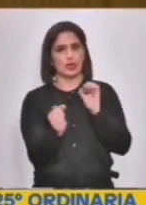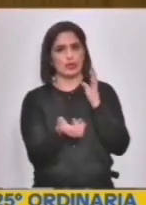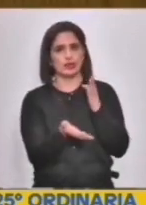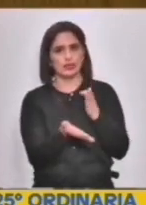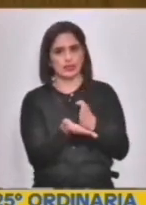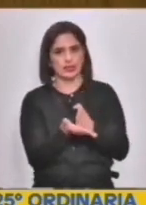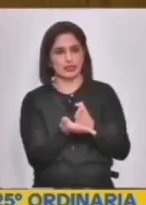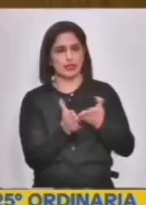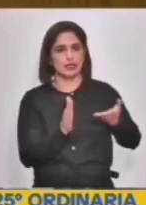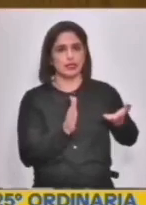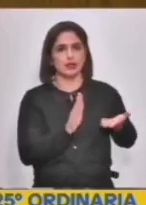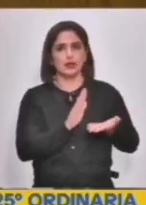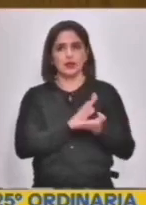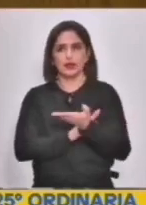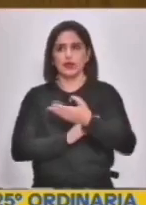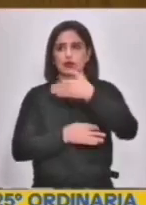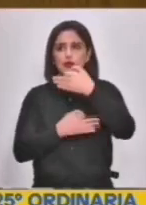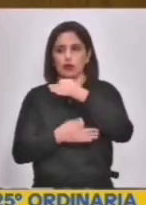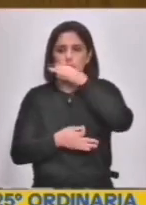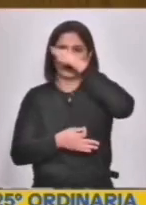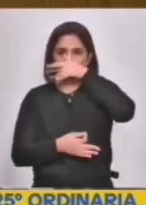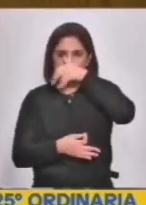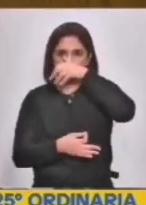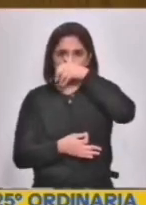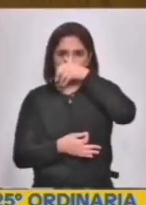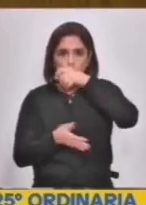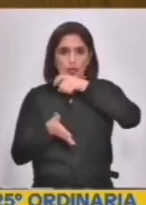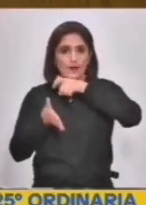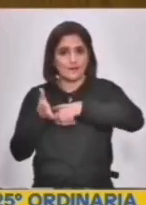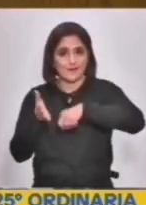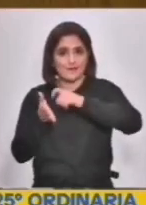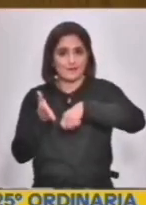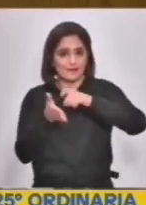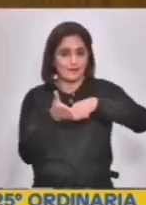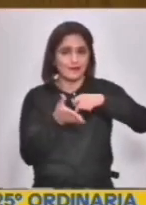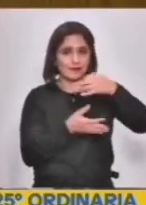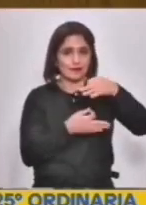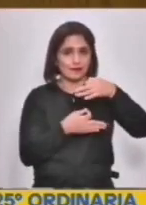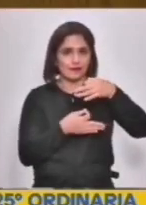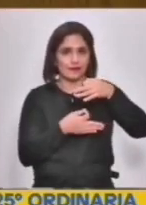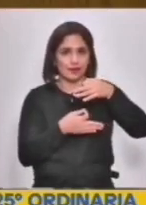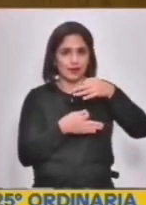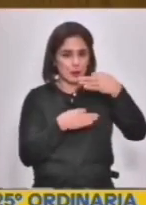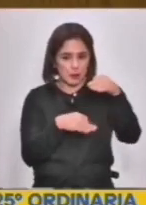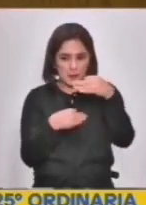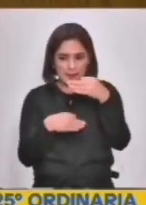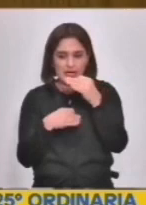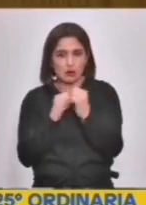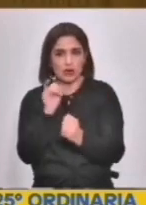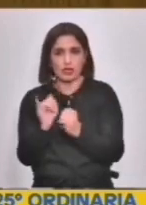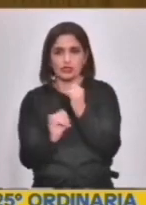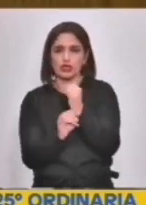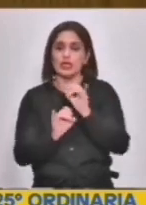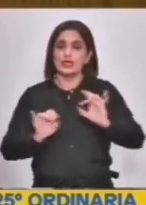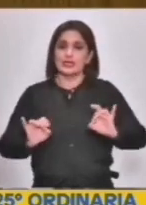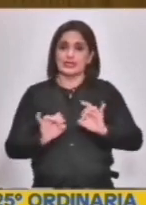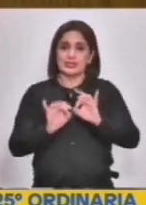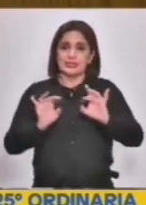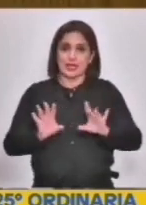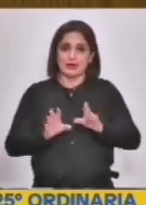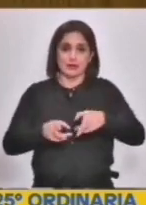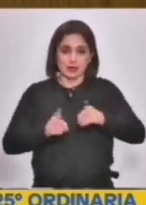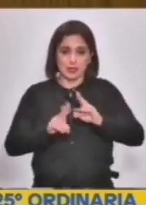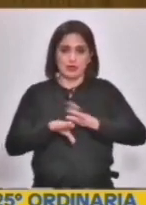exigir la presentación de autorizaciones notariales de firma de documentos otorgados en soporte papel o electrónico A menos que dicha